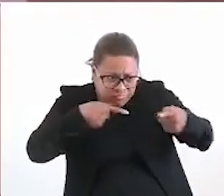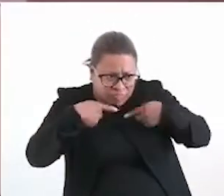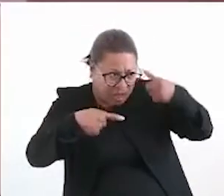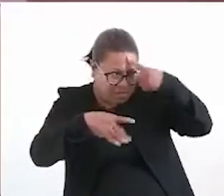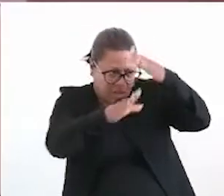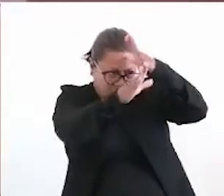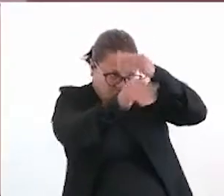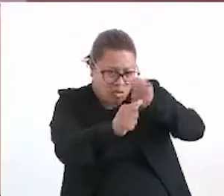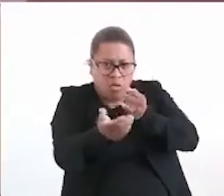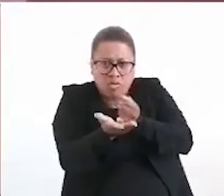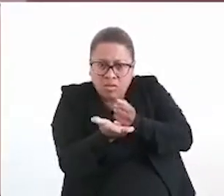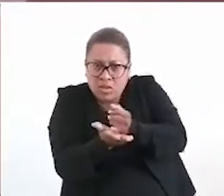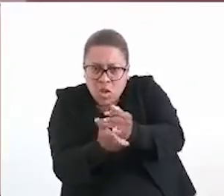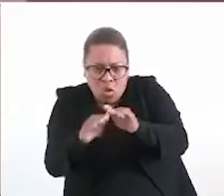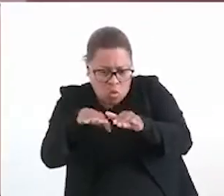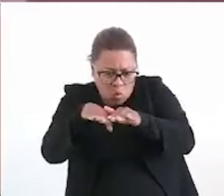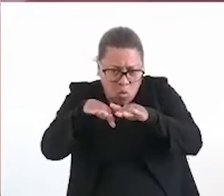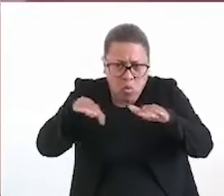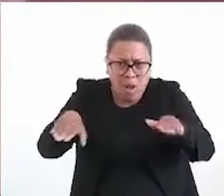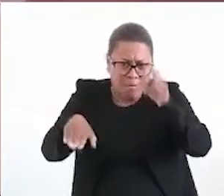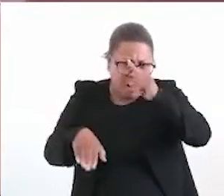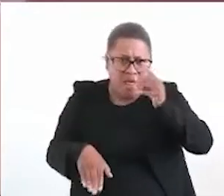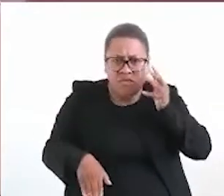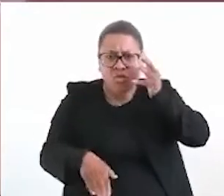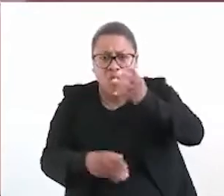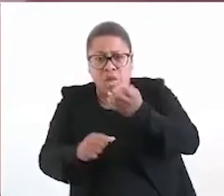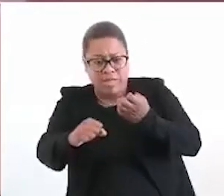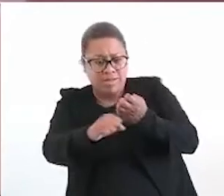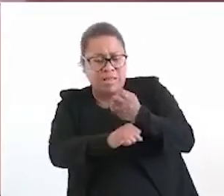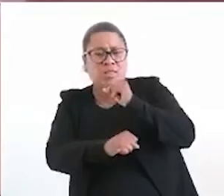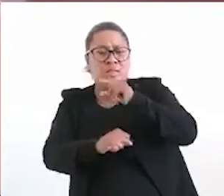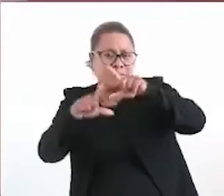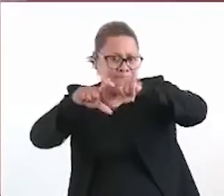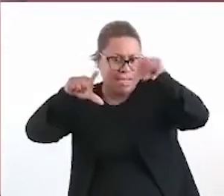y definan en forma igualitaria el destino de nuestro Estado y de